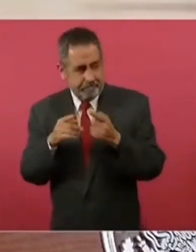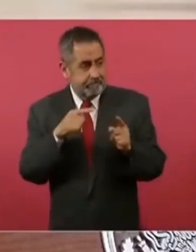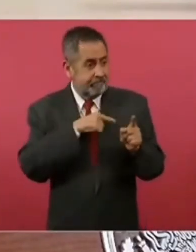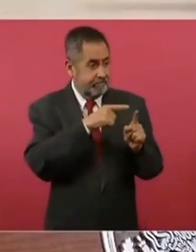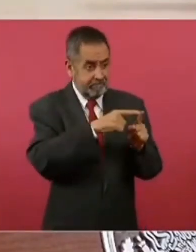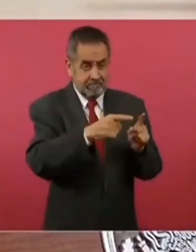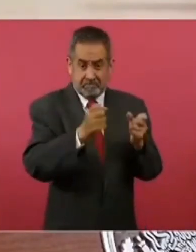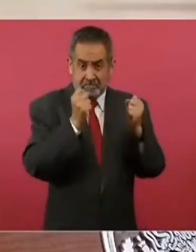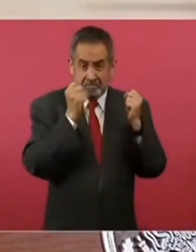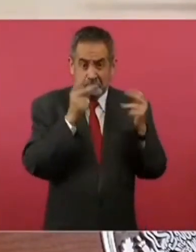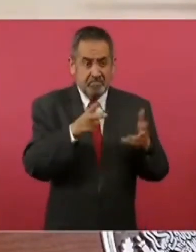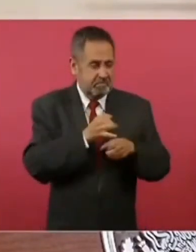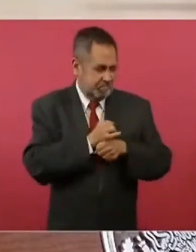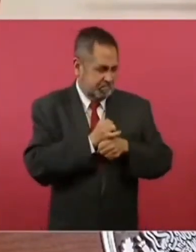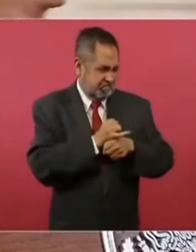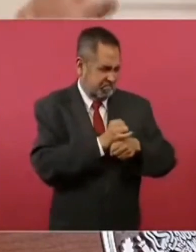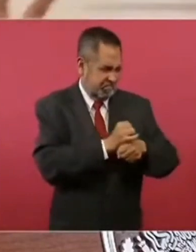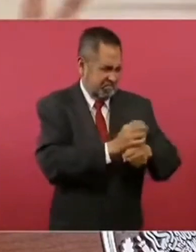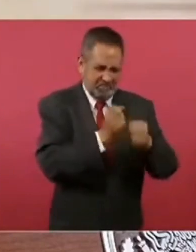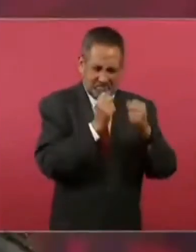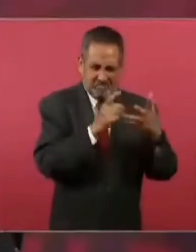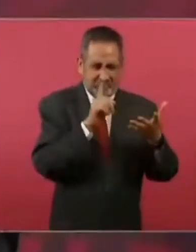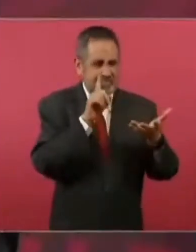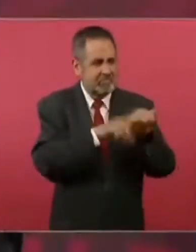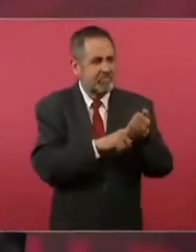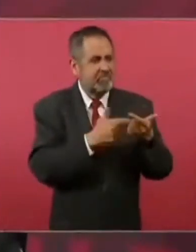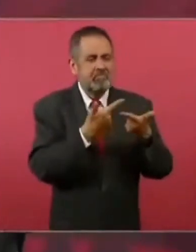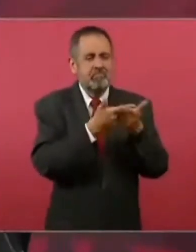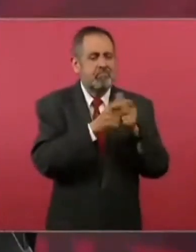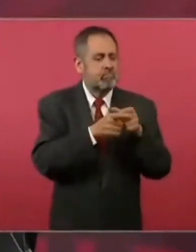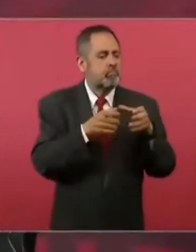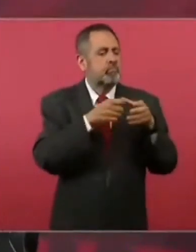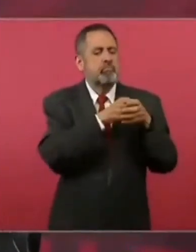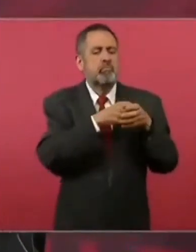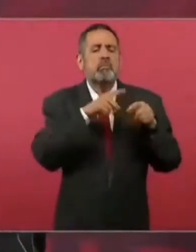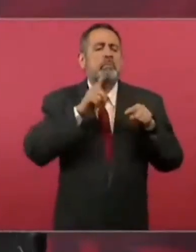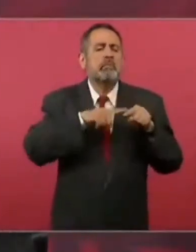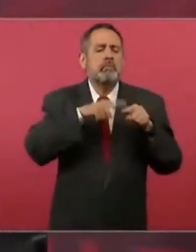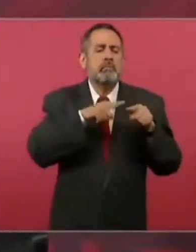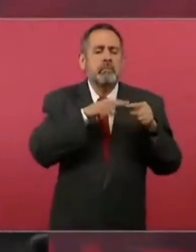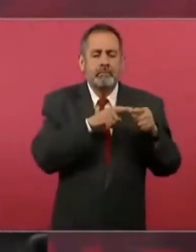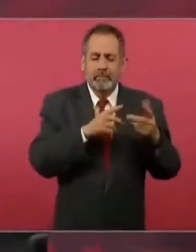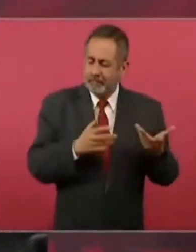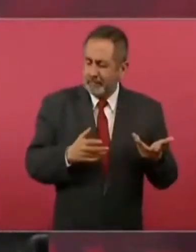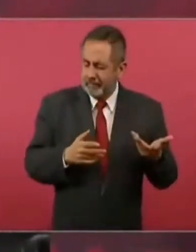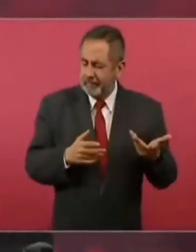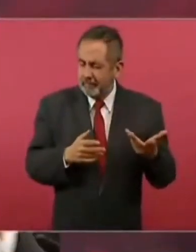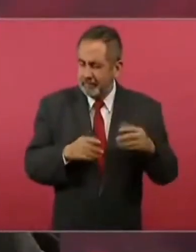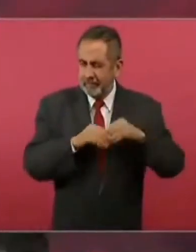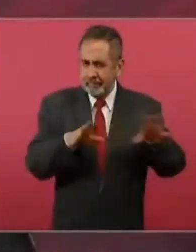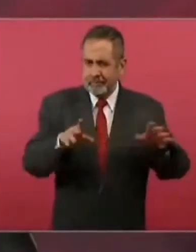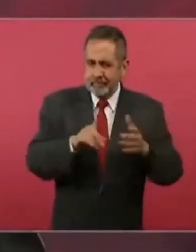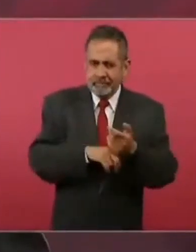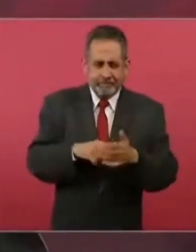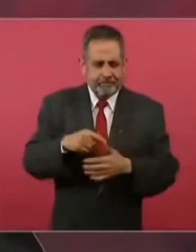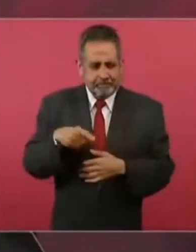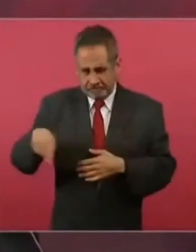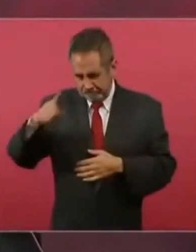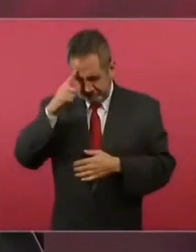materia, hay tema, porque es algo relativamente nuevo, es algo